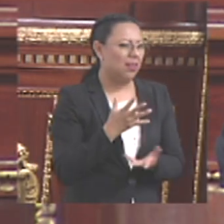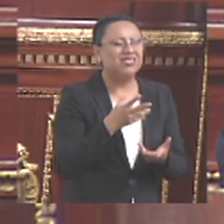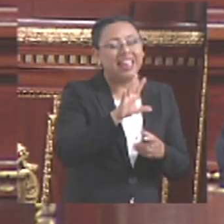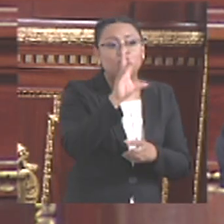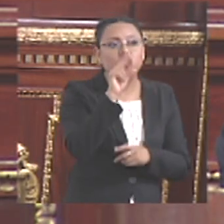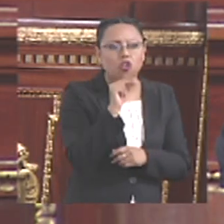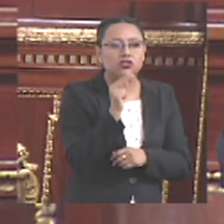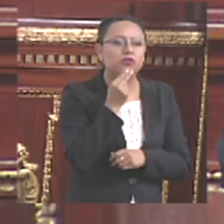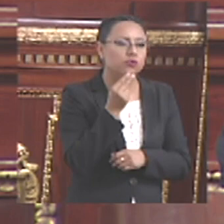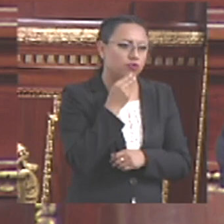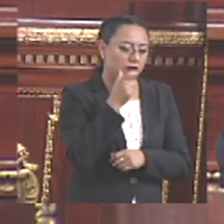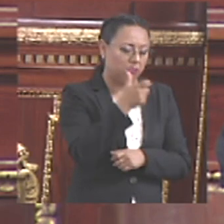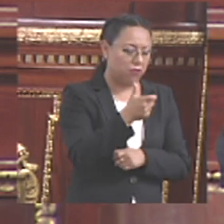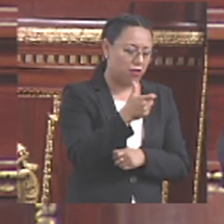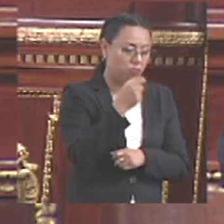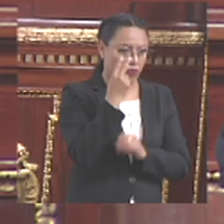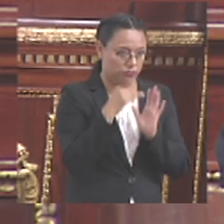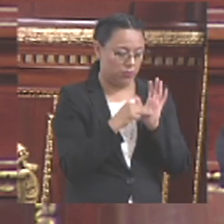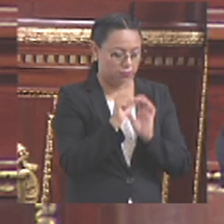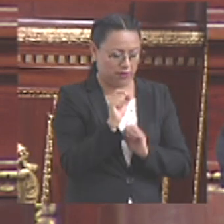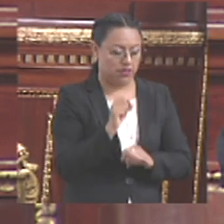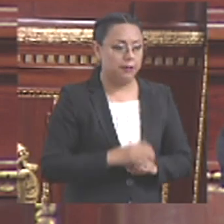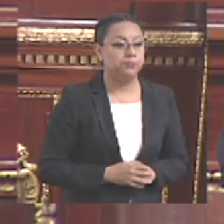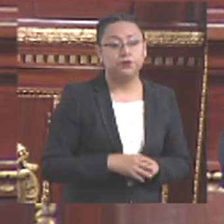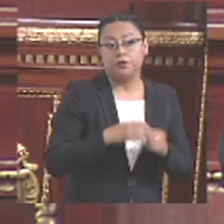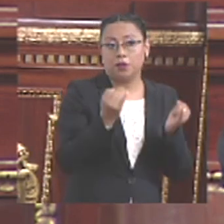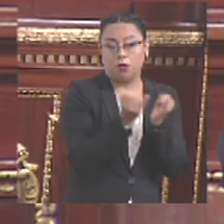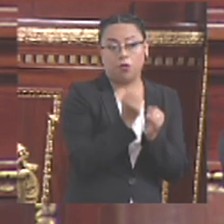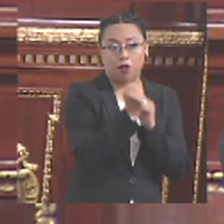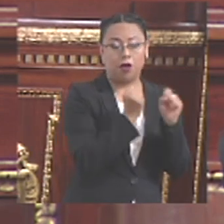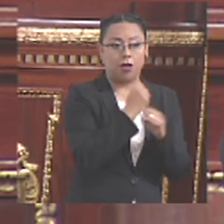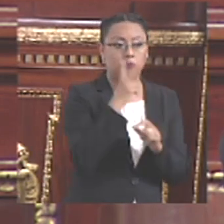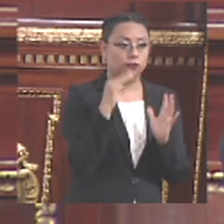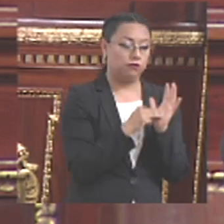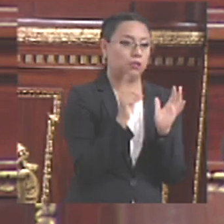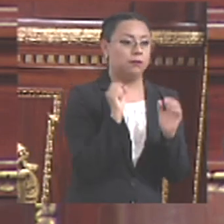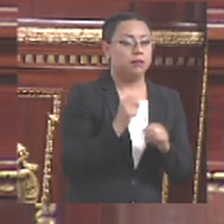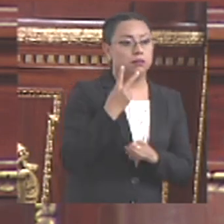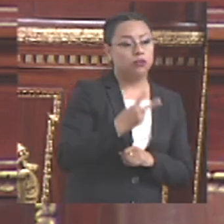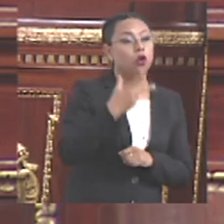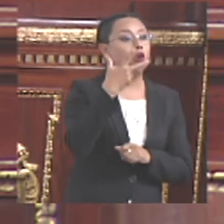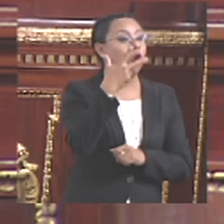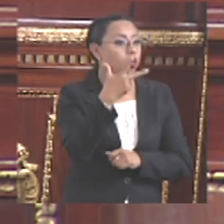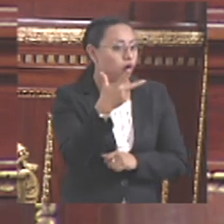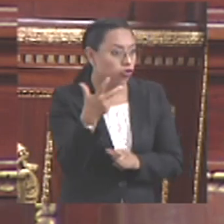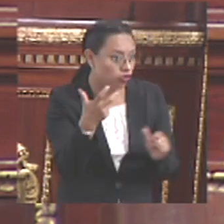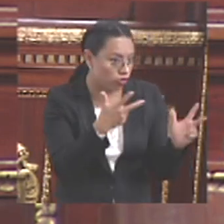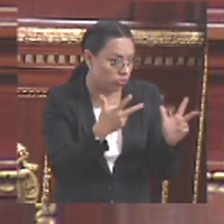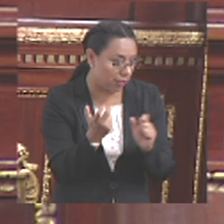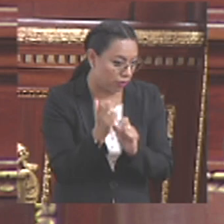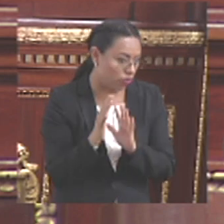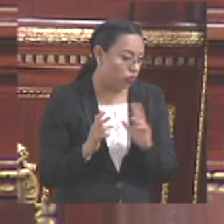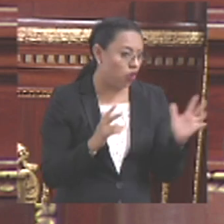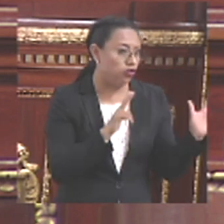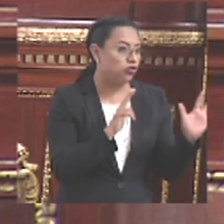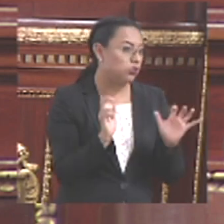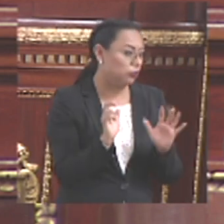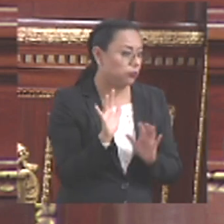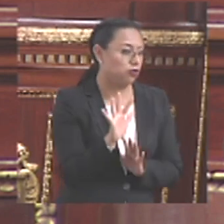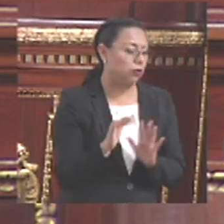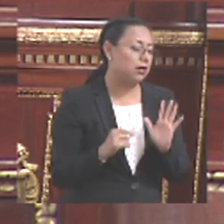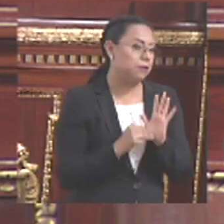Y en el 2022 prácticamente 850 millones. Estos no son otros datos, son datos